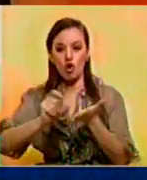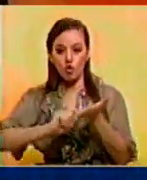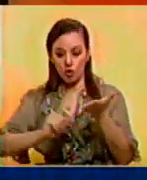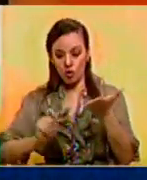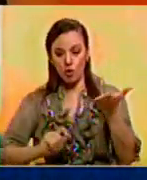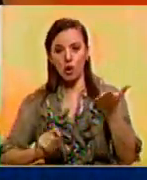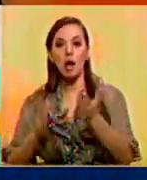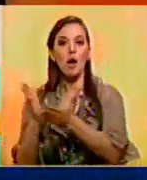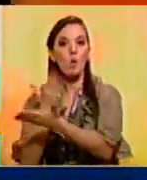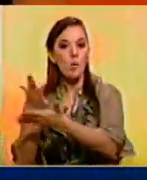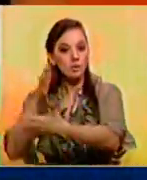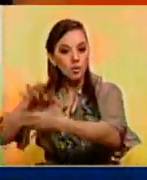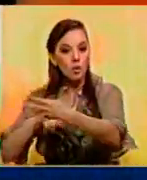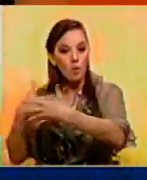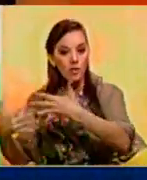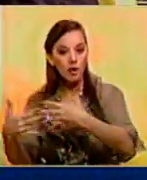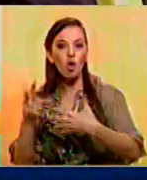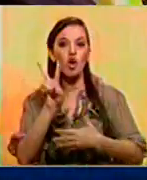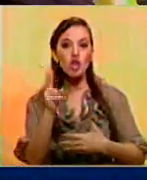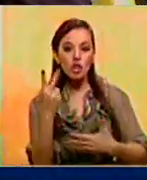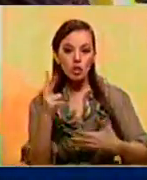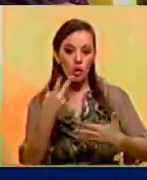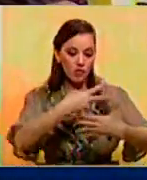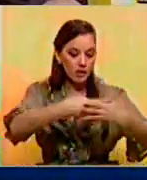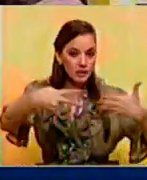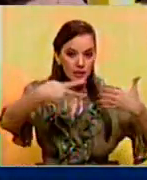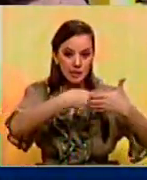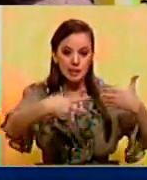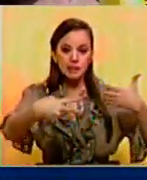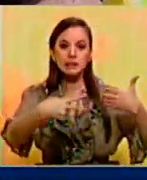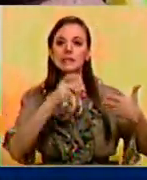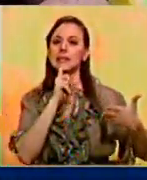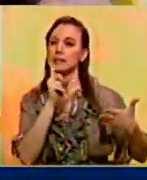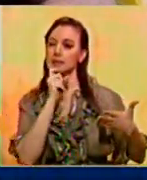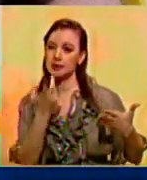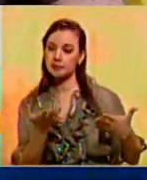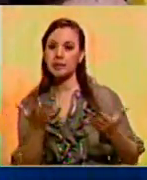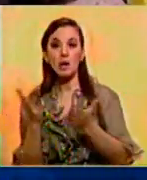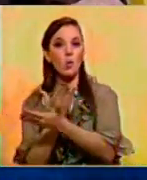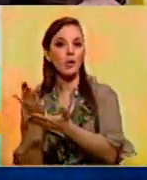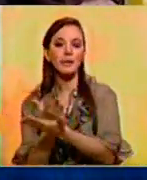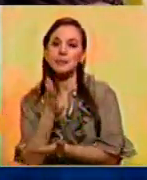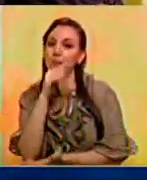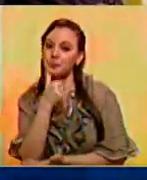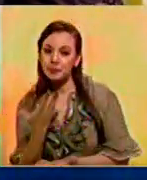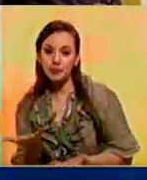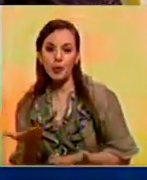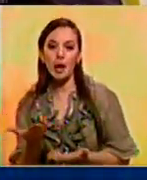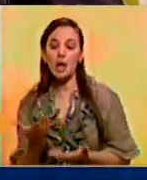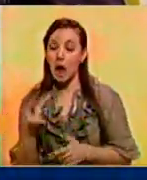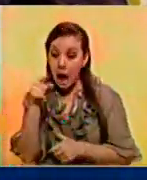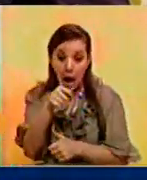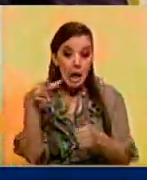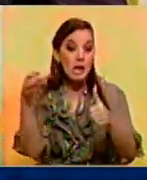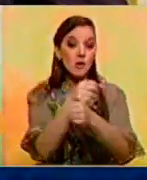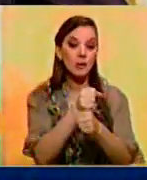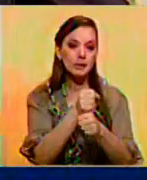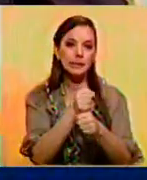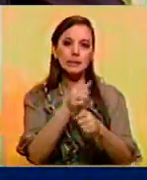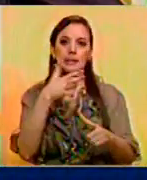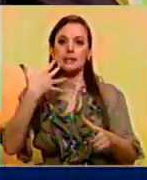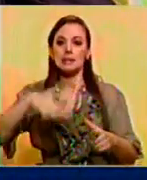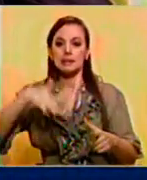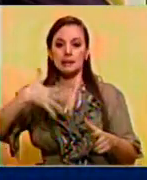los cuadernos cuadriculados y doble línea está difícil. Los cuadernos están escasos y cuando los consigues son bastante elevados los precios, las